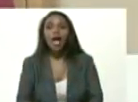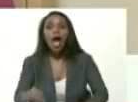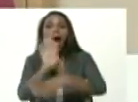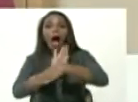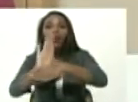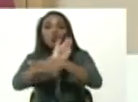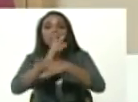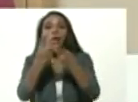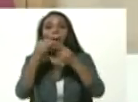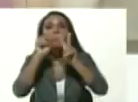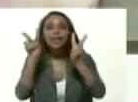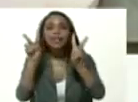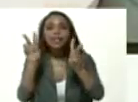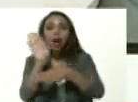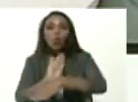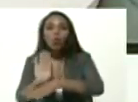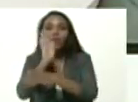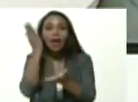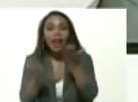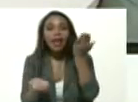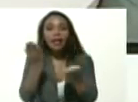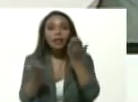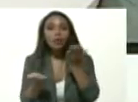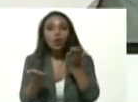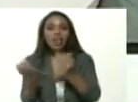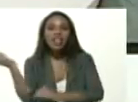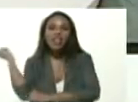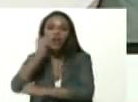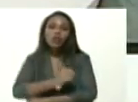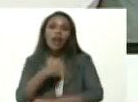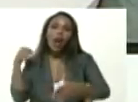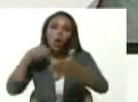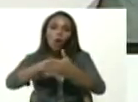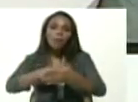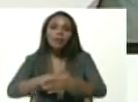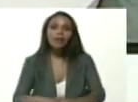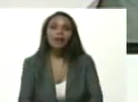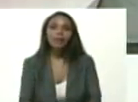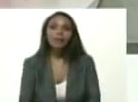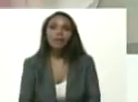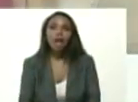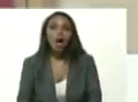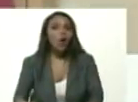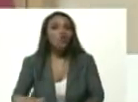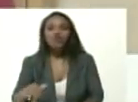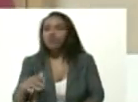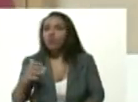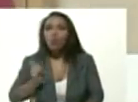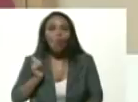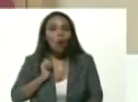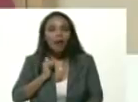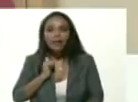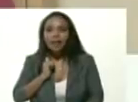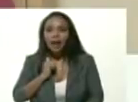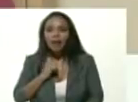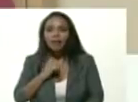paz, a cuidar la estabilidad. Y a derrotar a los golpistas, por donde salgan, a